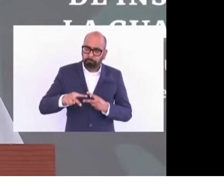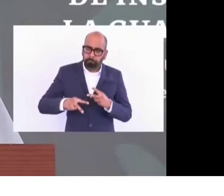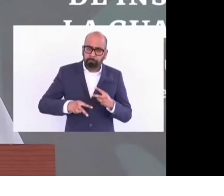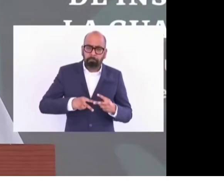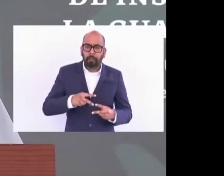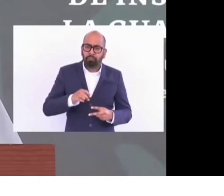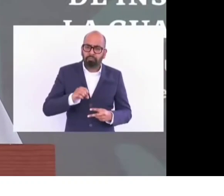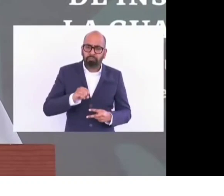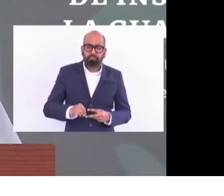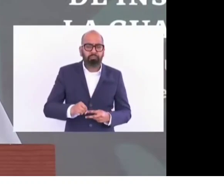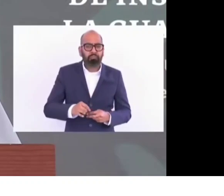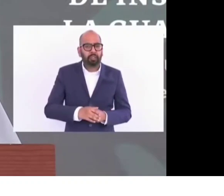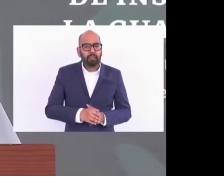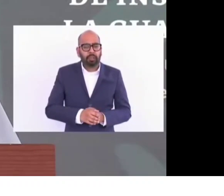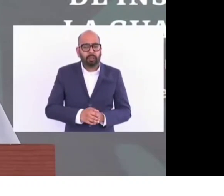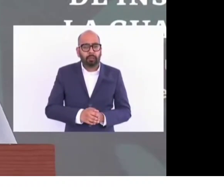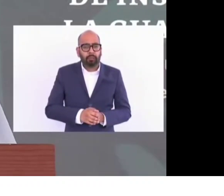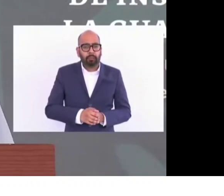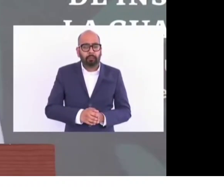cumplir con